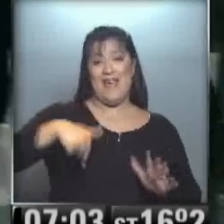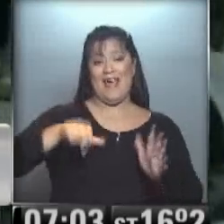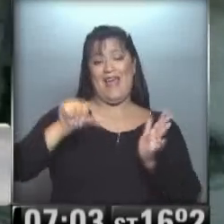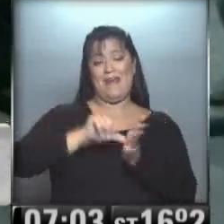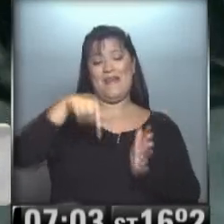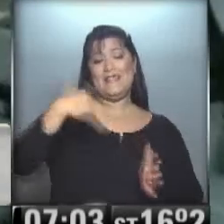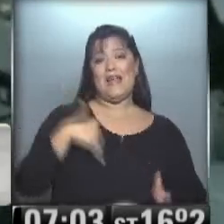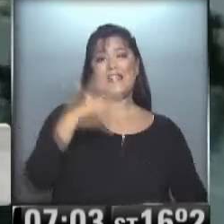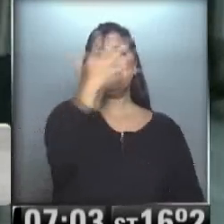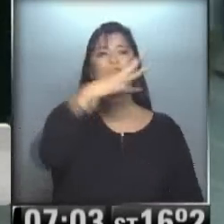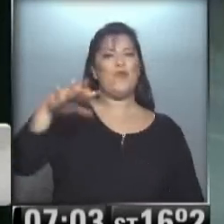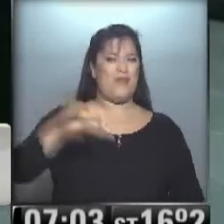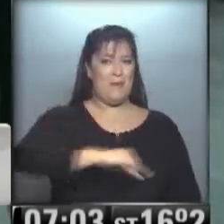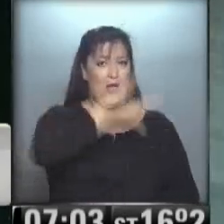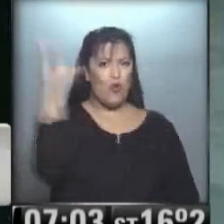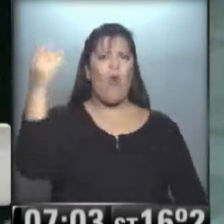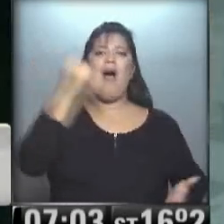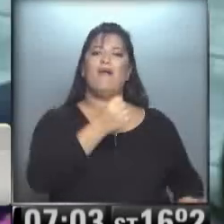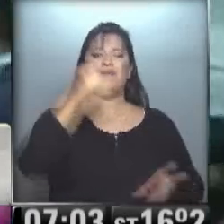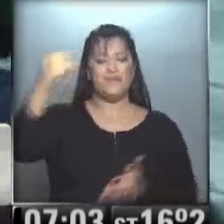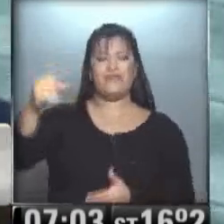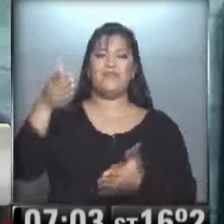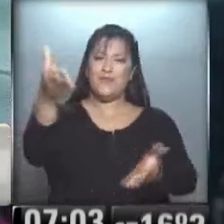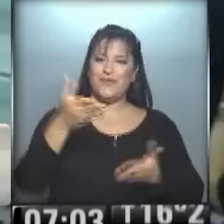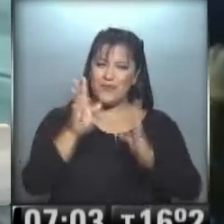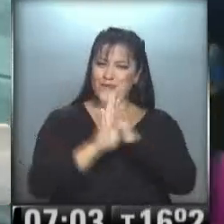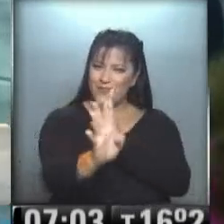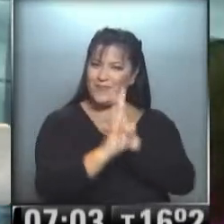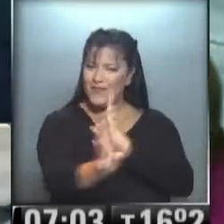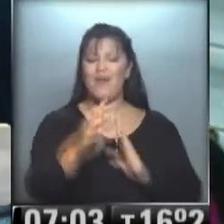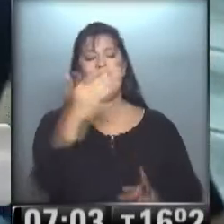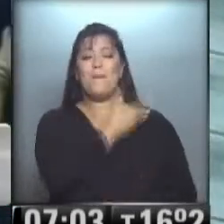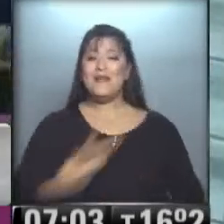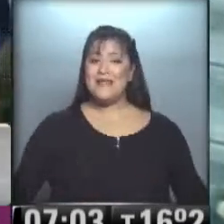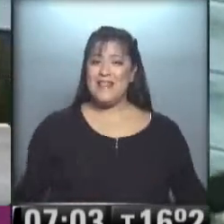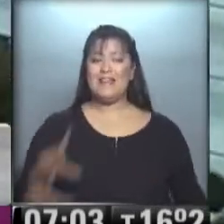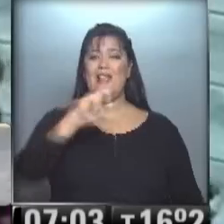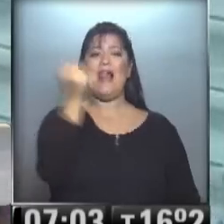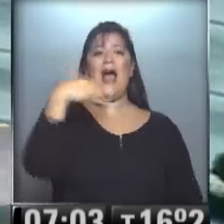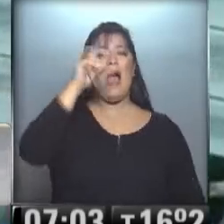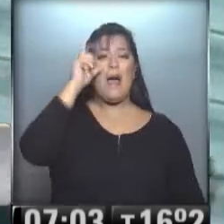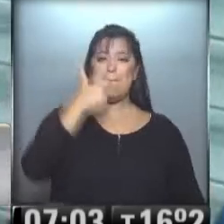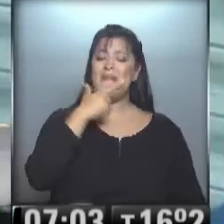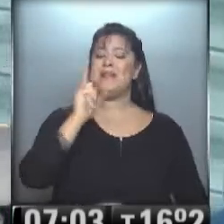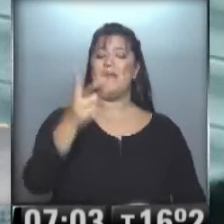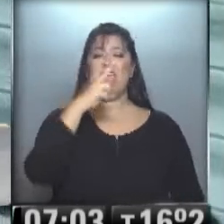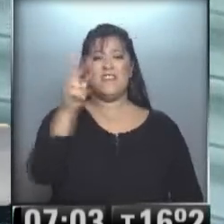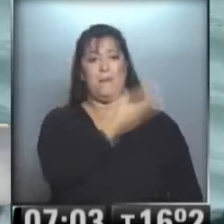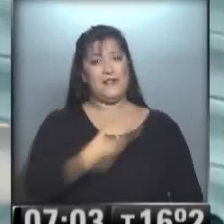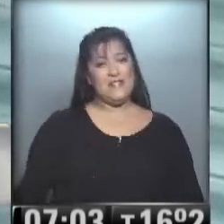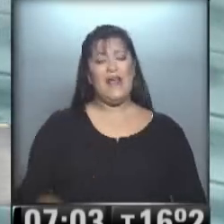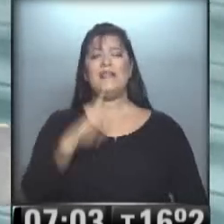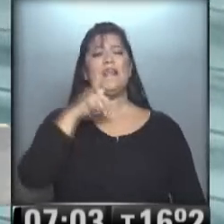país. El Papa Francisco recibiendo a Matías Lamens, presidente de San Lorenzo de Almagro, al vicepresidente Marcelo Tinelli, una